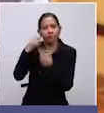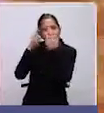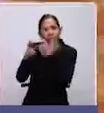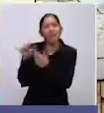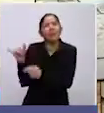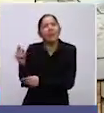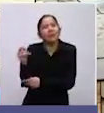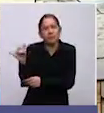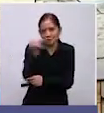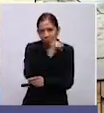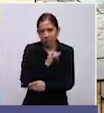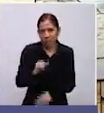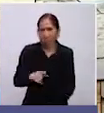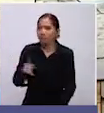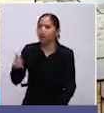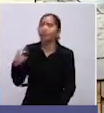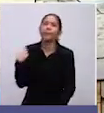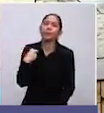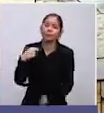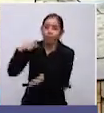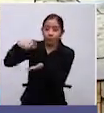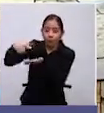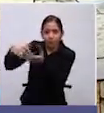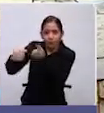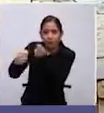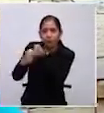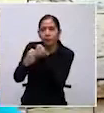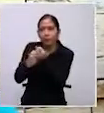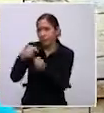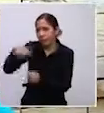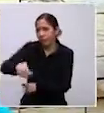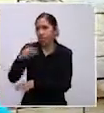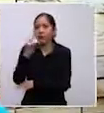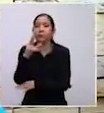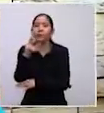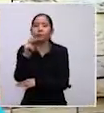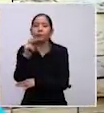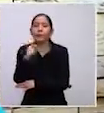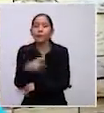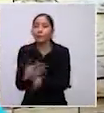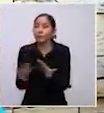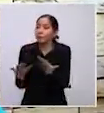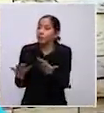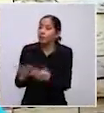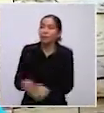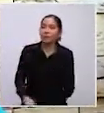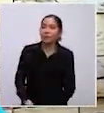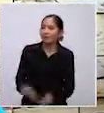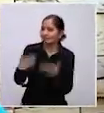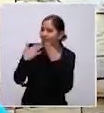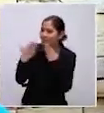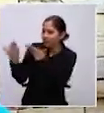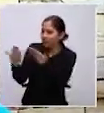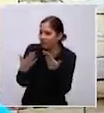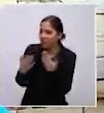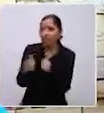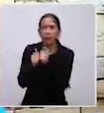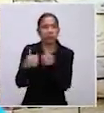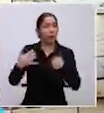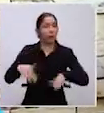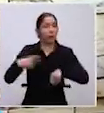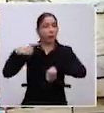Ese es nuestro granito de arena para poder reflexionar precisamente aquí desde Bolivia TV. Inoska, mil gracias por habernos acompañado. Sabemos de que es